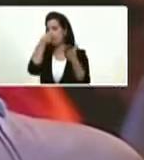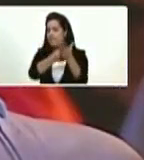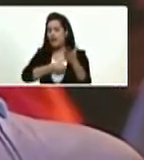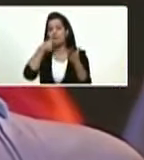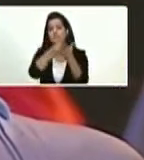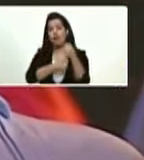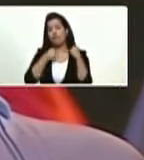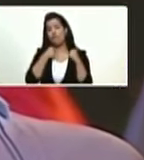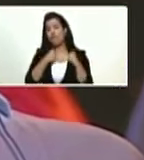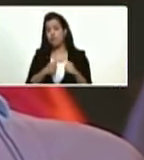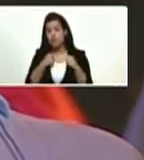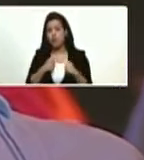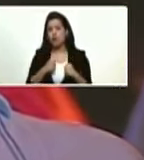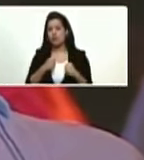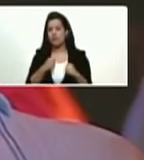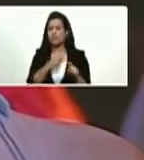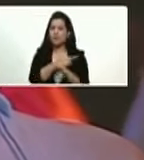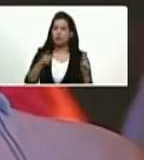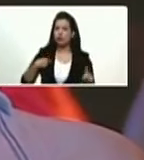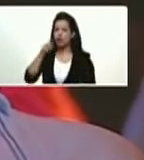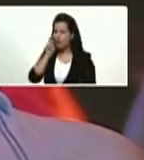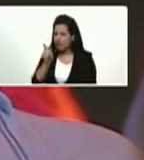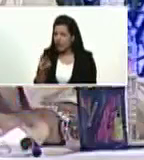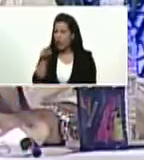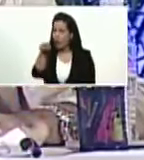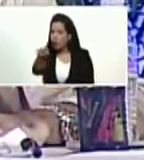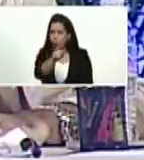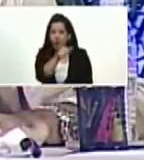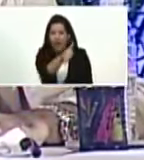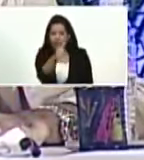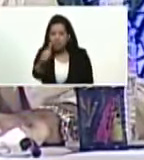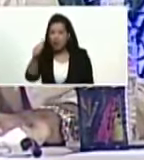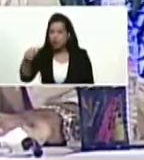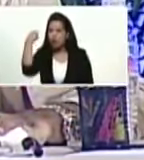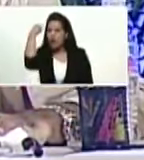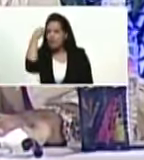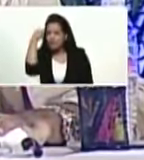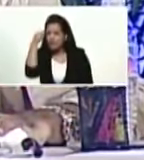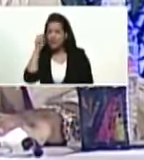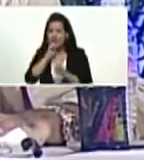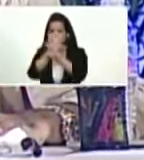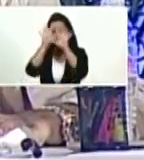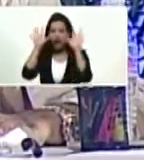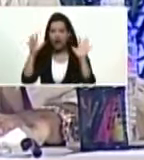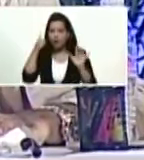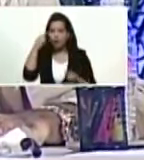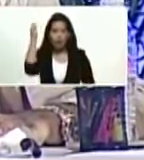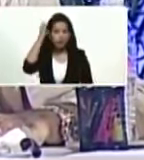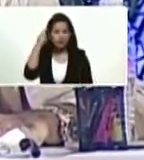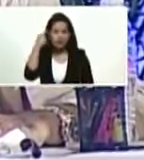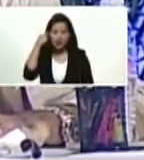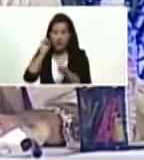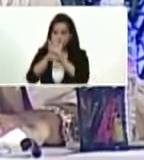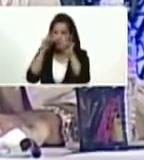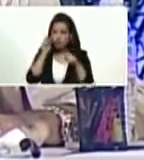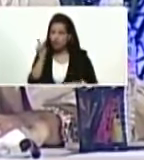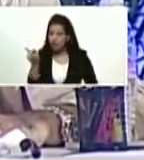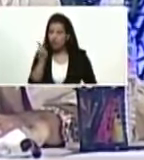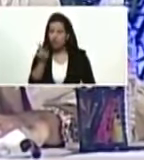pero cuando uno ve la conciencia de ustedes, trabajadores, trabajadoras, y cuando uno ve la disposición de